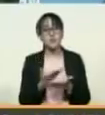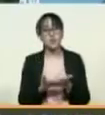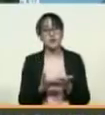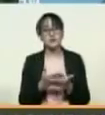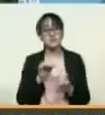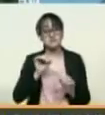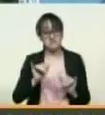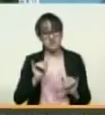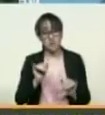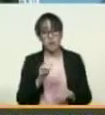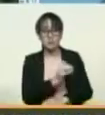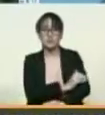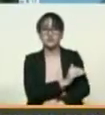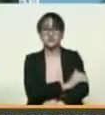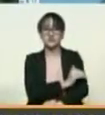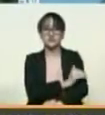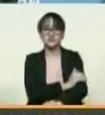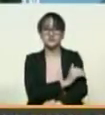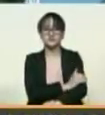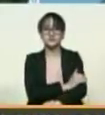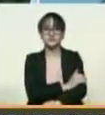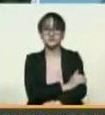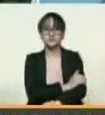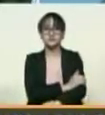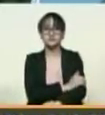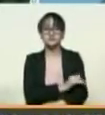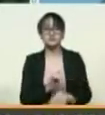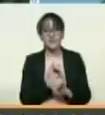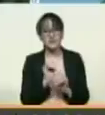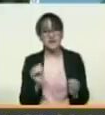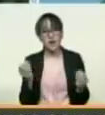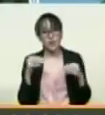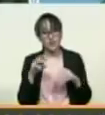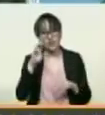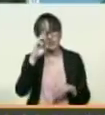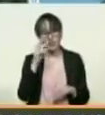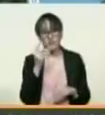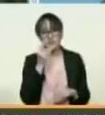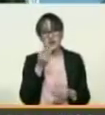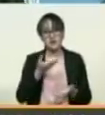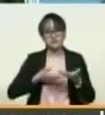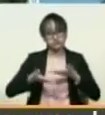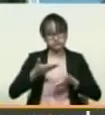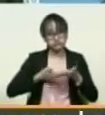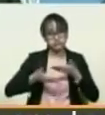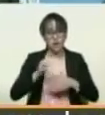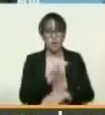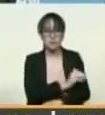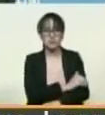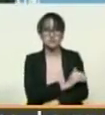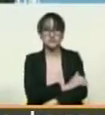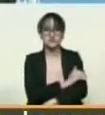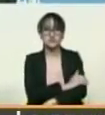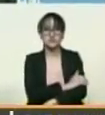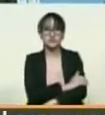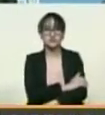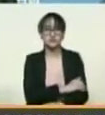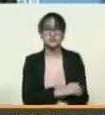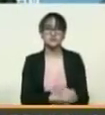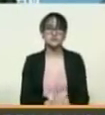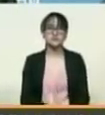oposición venezolana. Y luego del acuerdo de Santo Domingo, las negociaciones con la oposición, que siempre